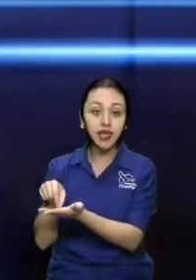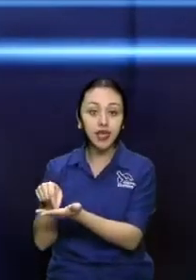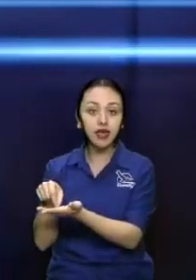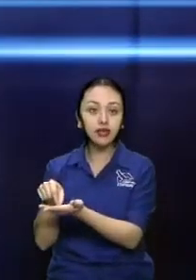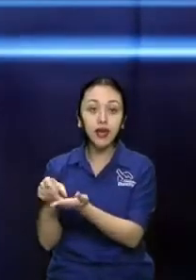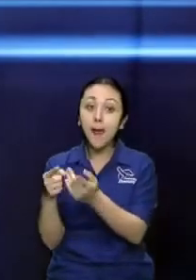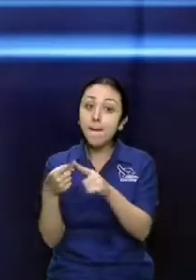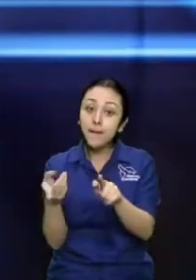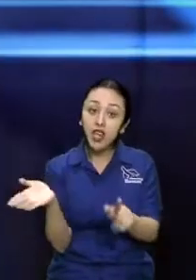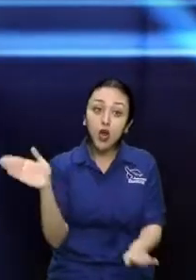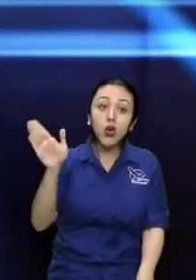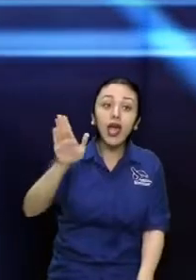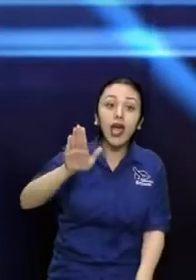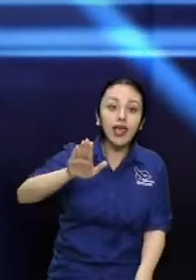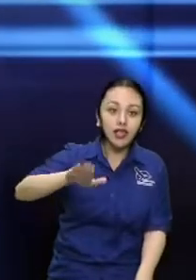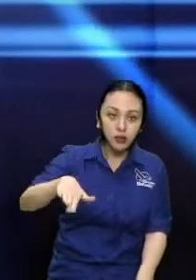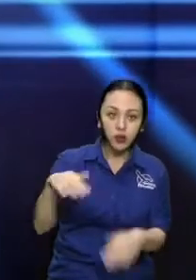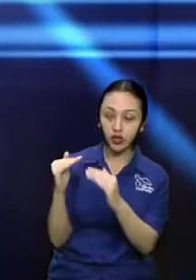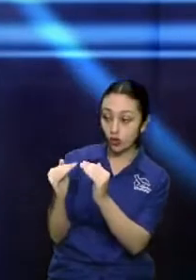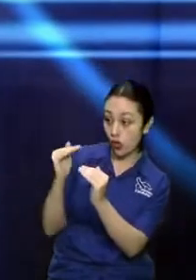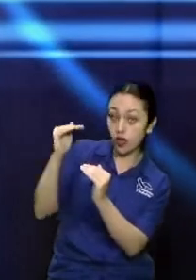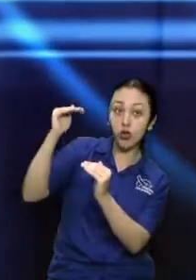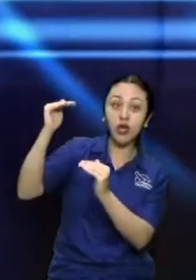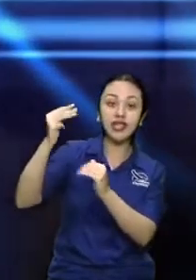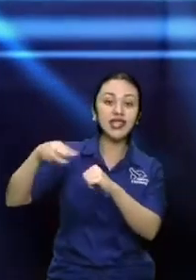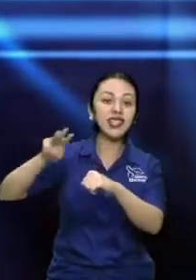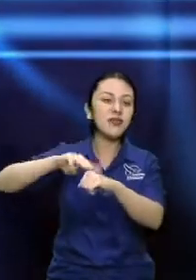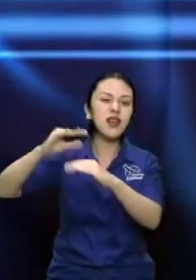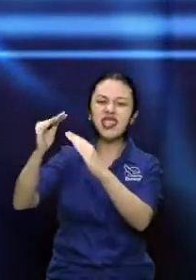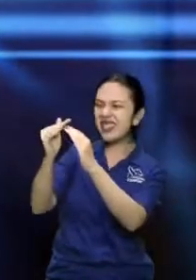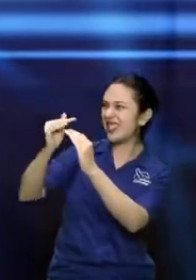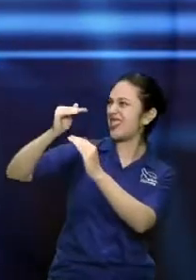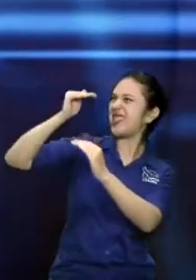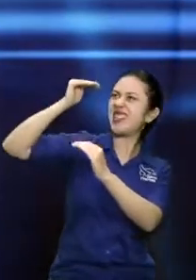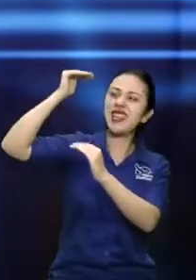mayor que las hortalizas